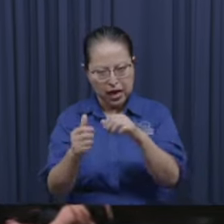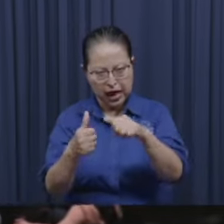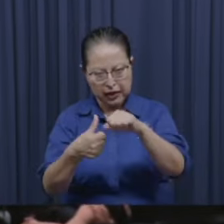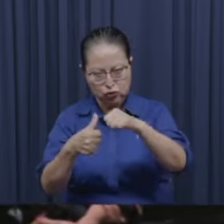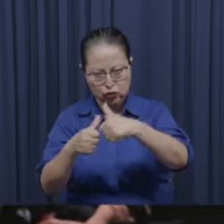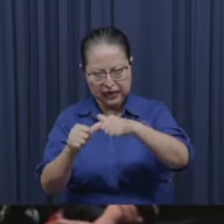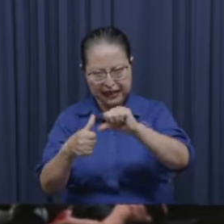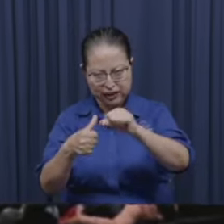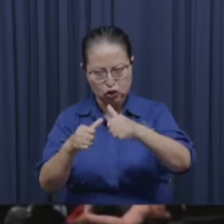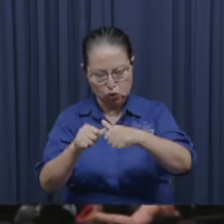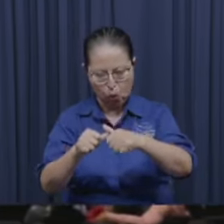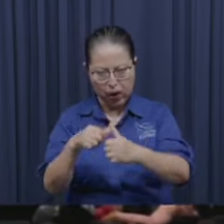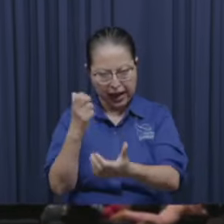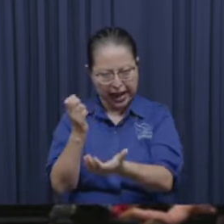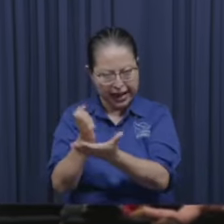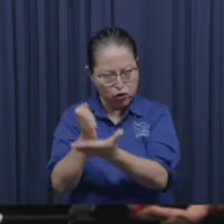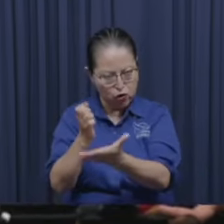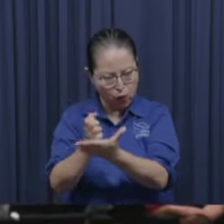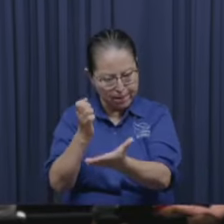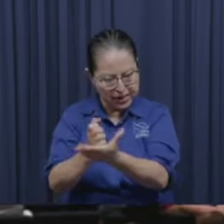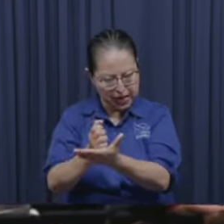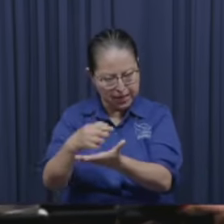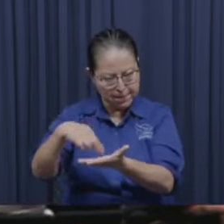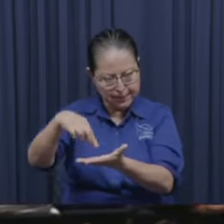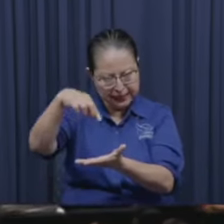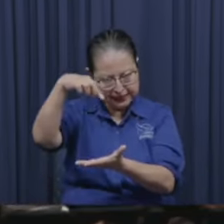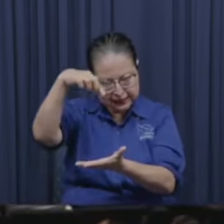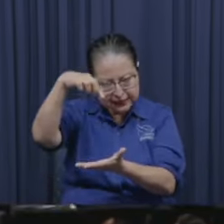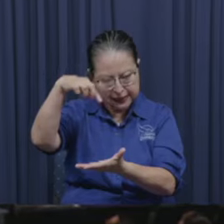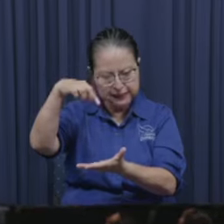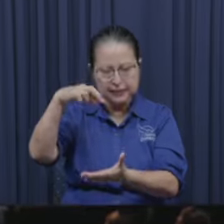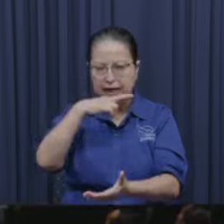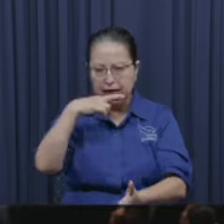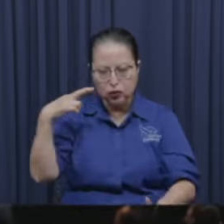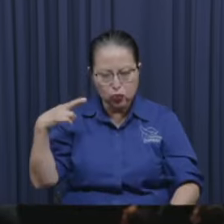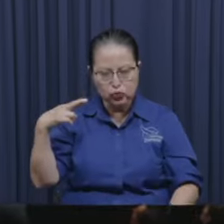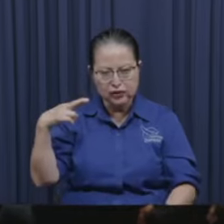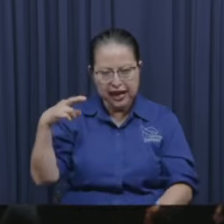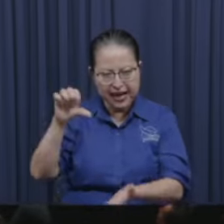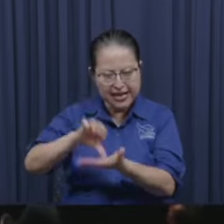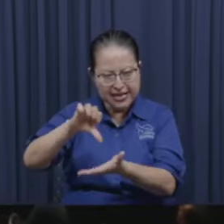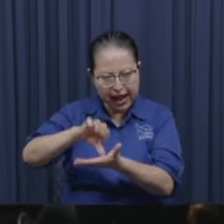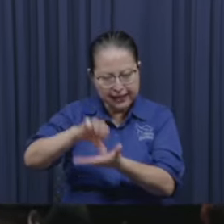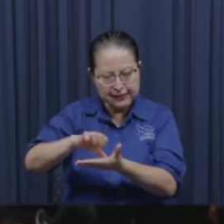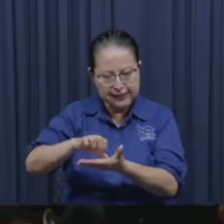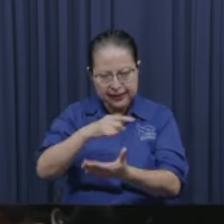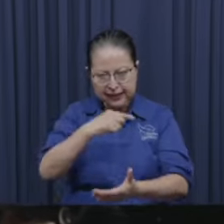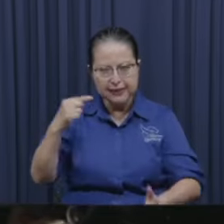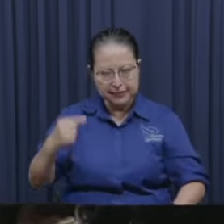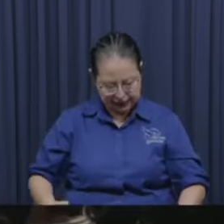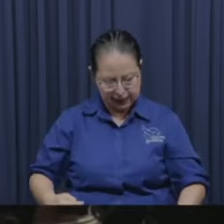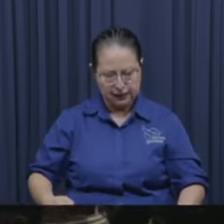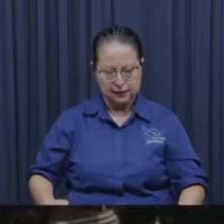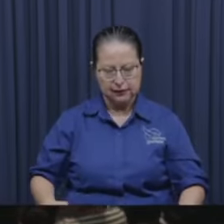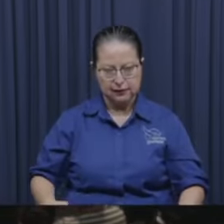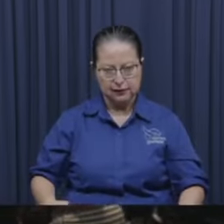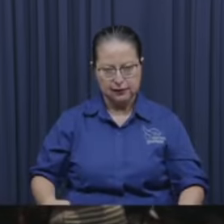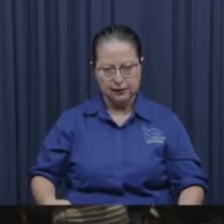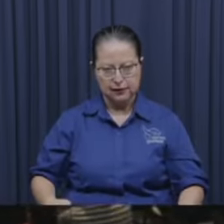económica entre las potencias de oriente Rusia Irán y China sobre todo